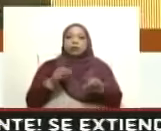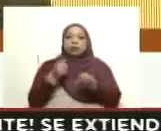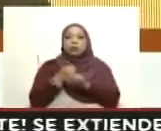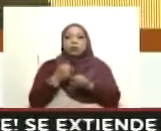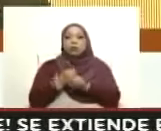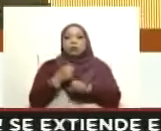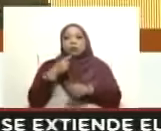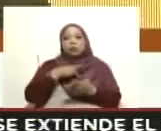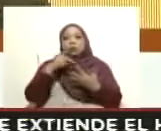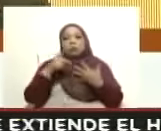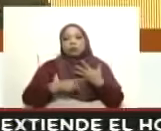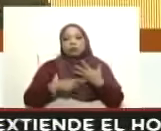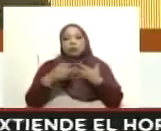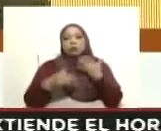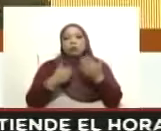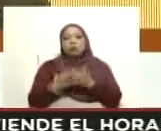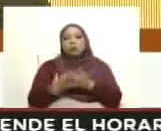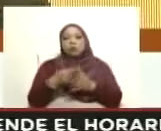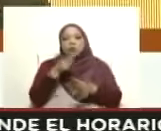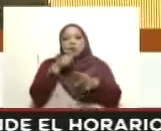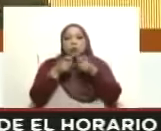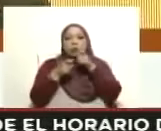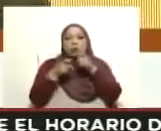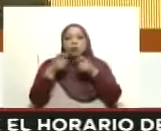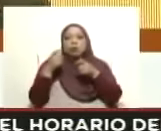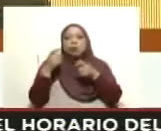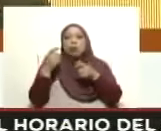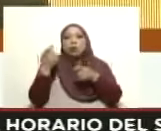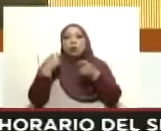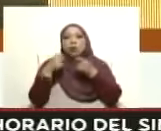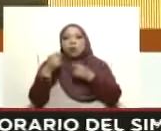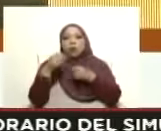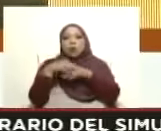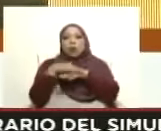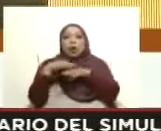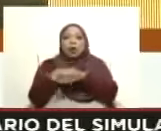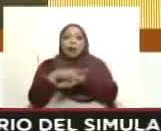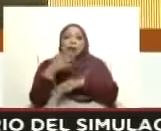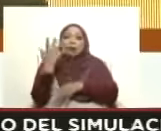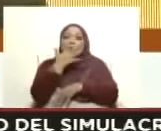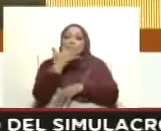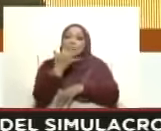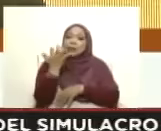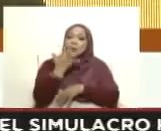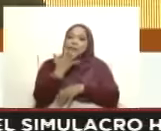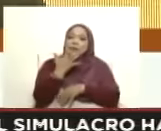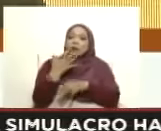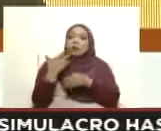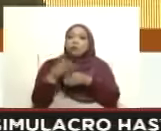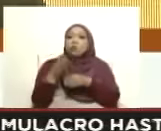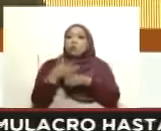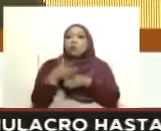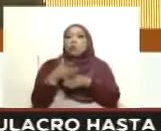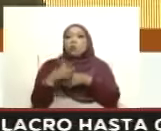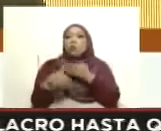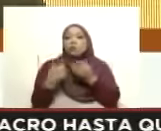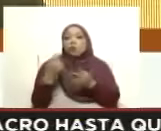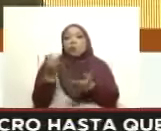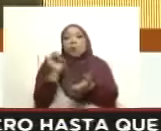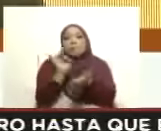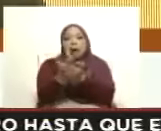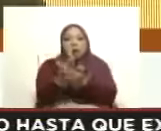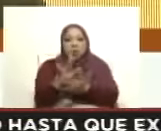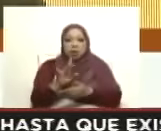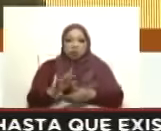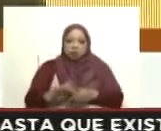si no se tome el valium Ahorita que vaya comprando voltaren en crema y que se frote voltaren en crema por donde él crea porque lo que le vamos a dar es una